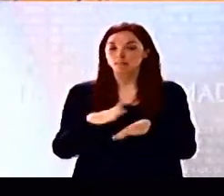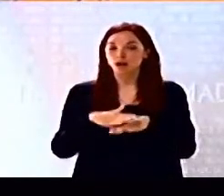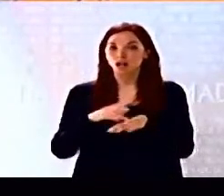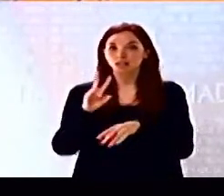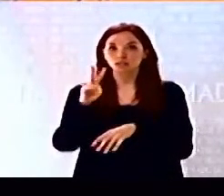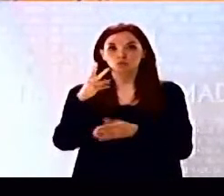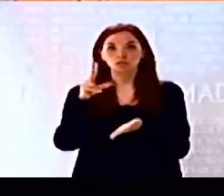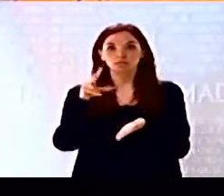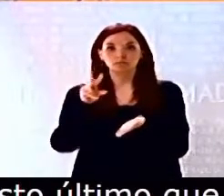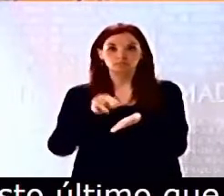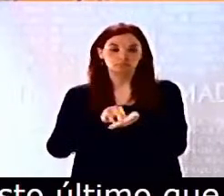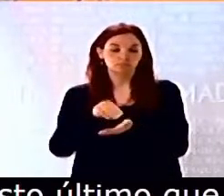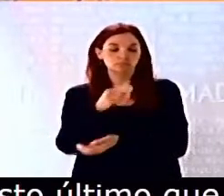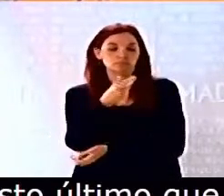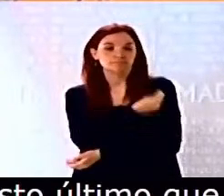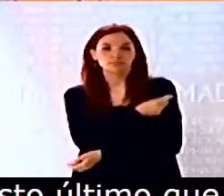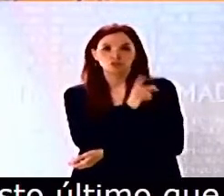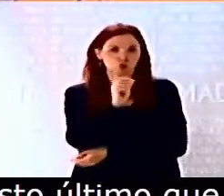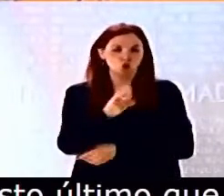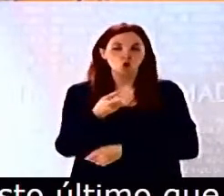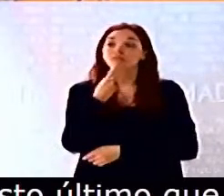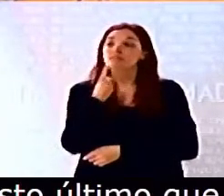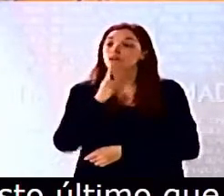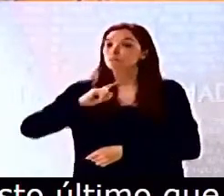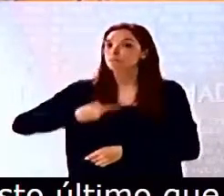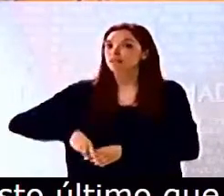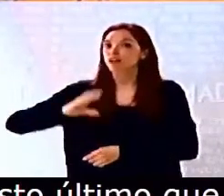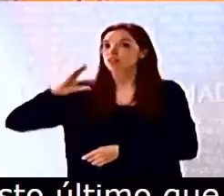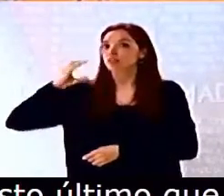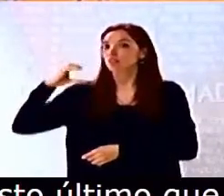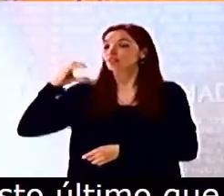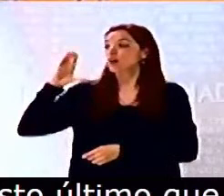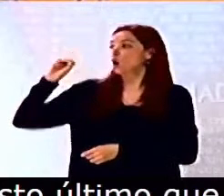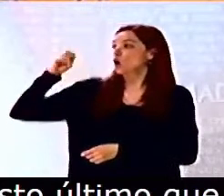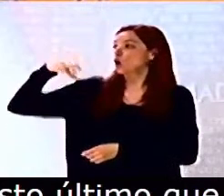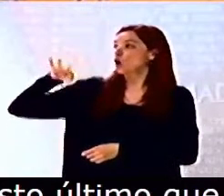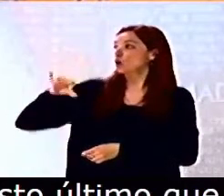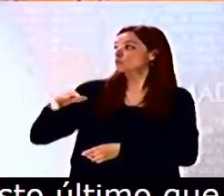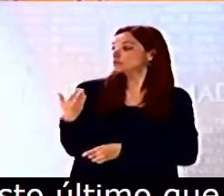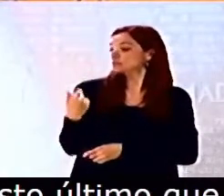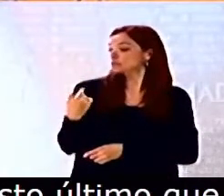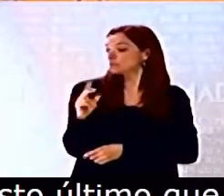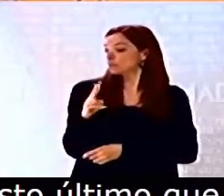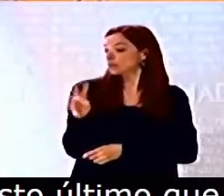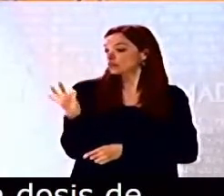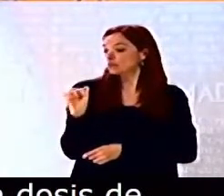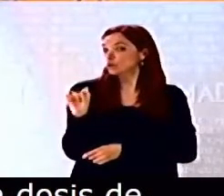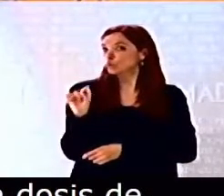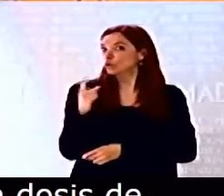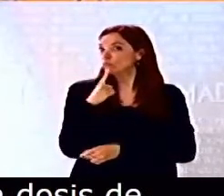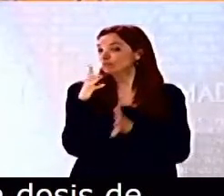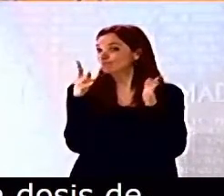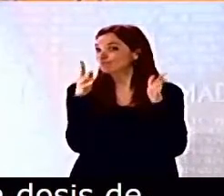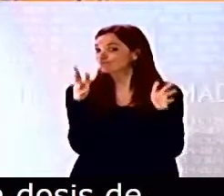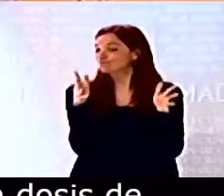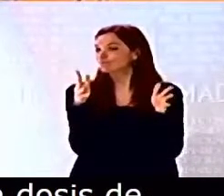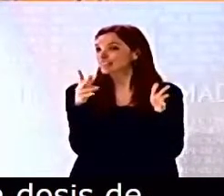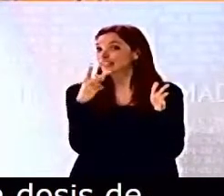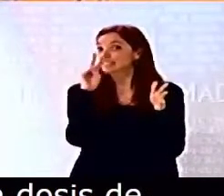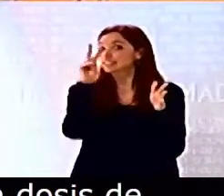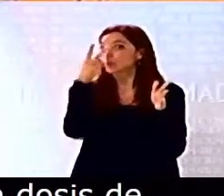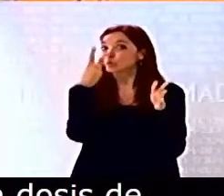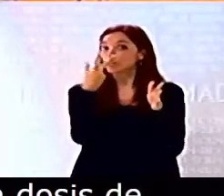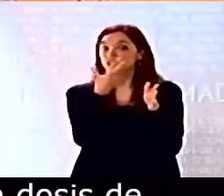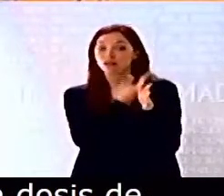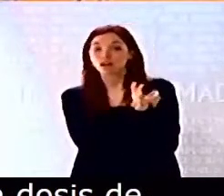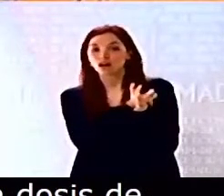de AstraZeneca, que a ver qué dice la ciencia. La OMS hace apenas 20 minutos ha dicho que no es recomendable que la segunda